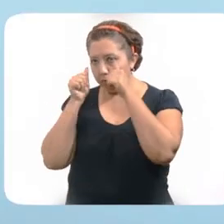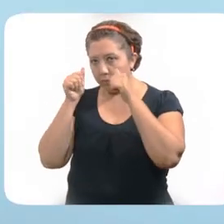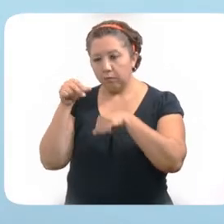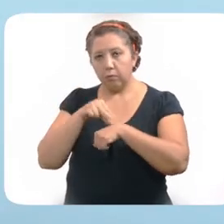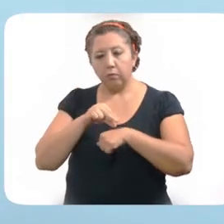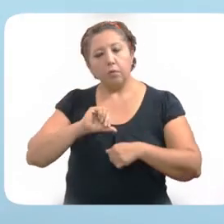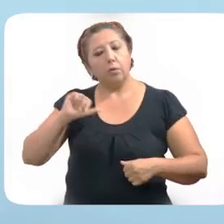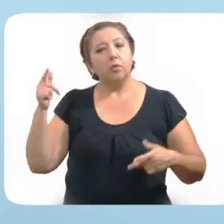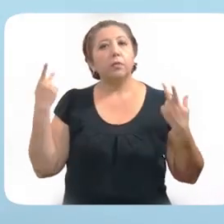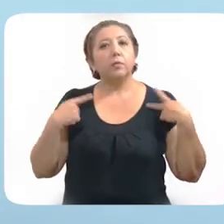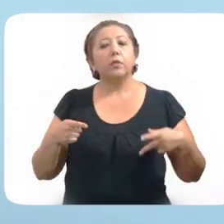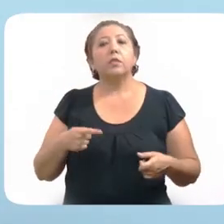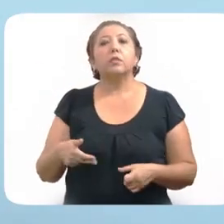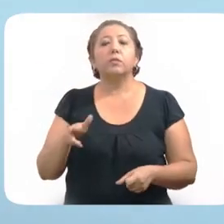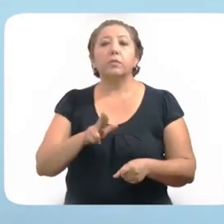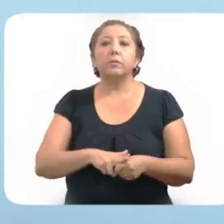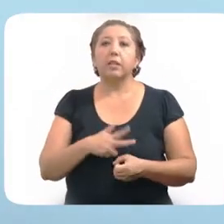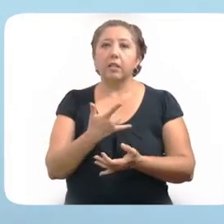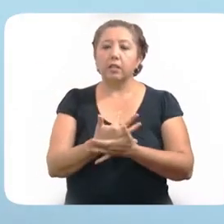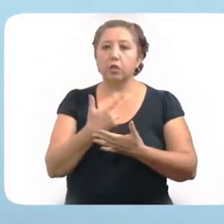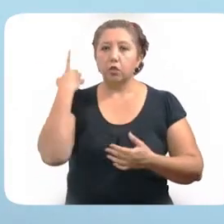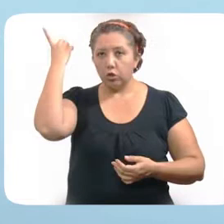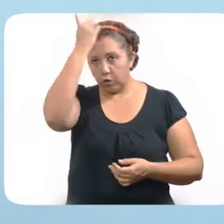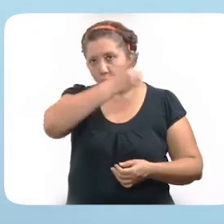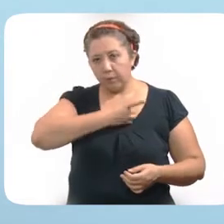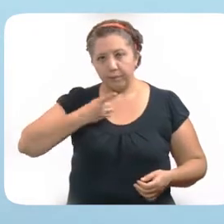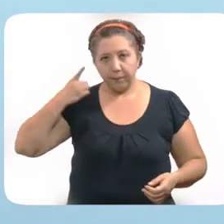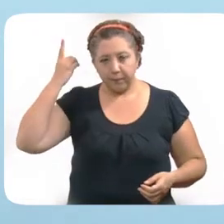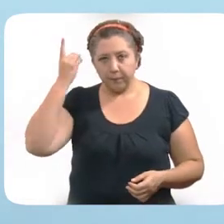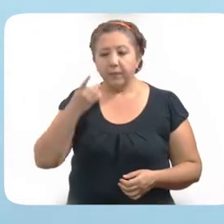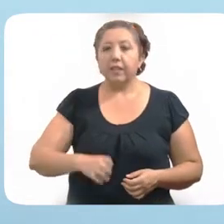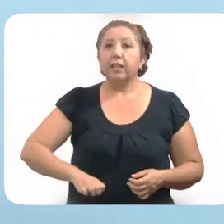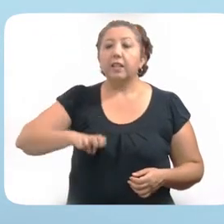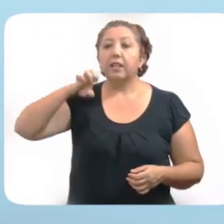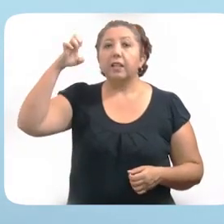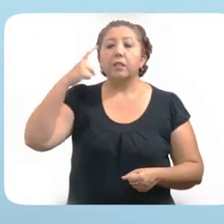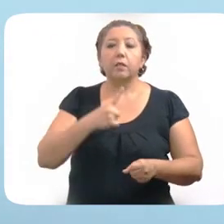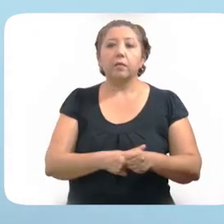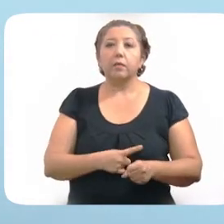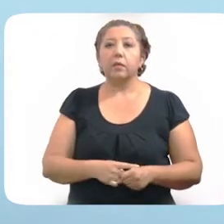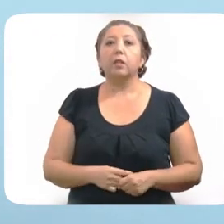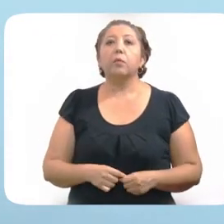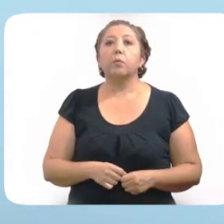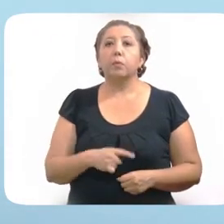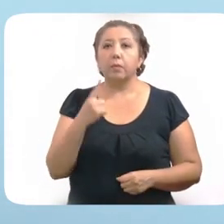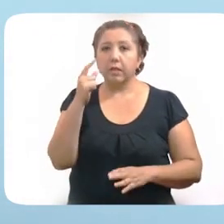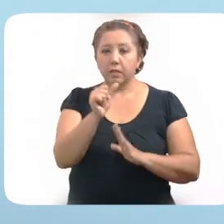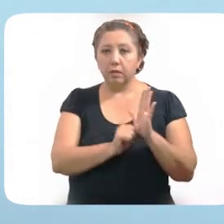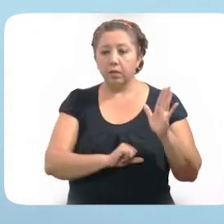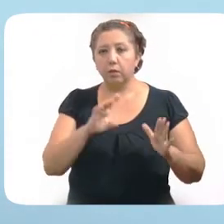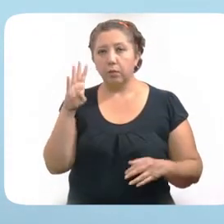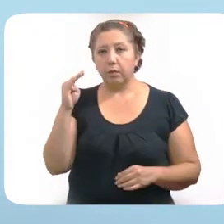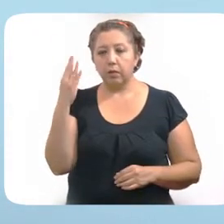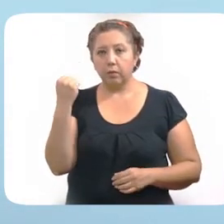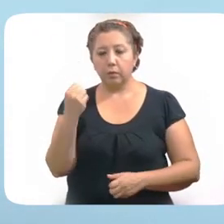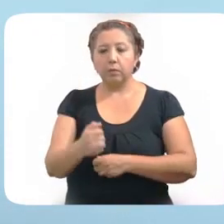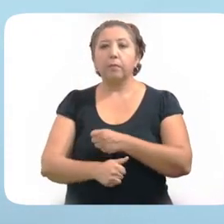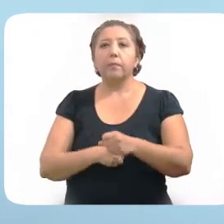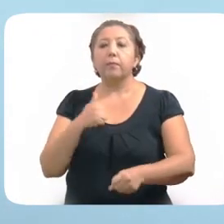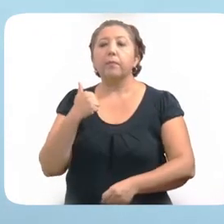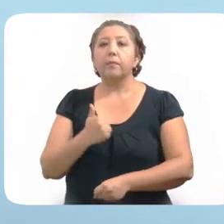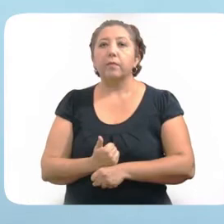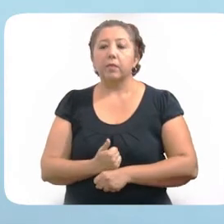total. Hay otros pacientes hospitalizados a la espera de diagnóstico. El rango de edad de los casos es de un mes a 99